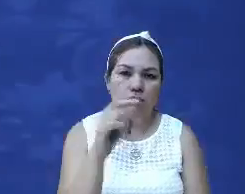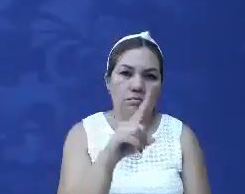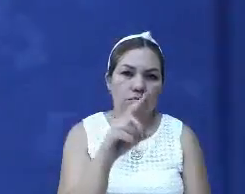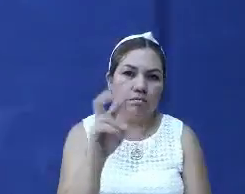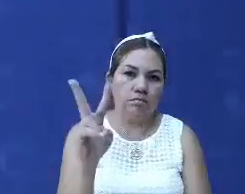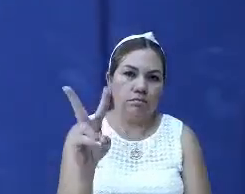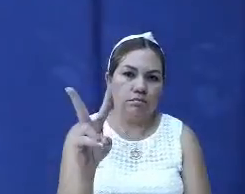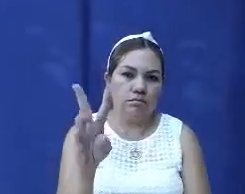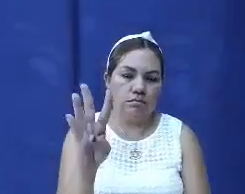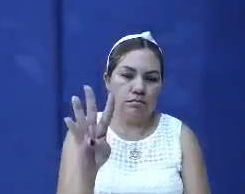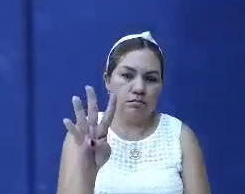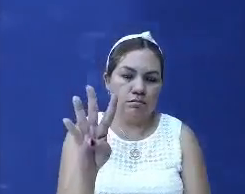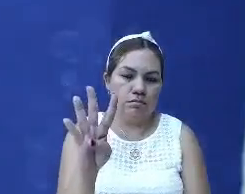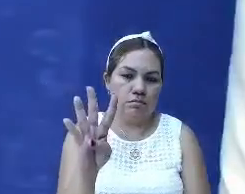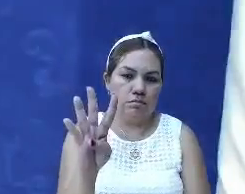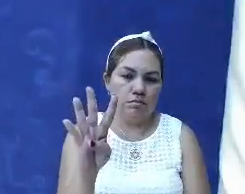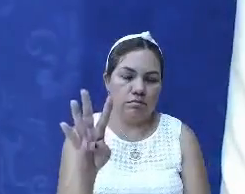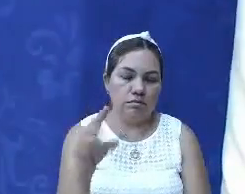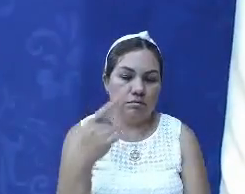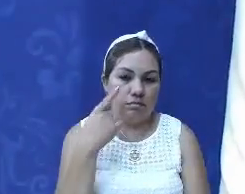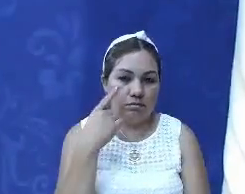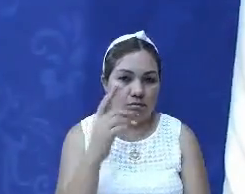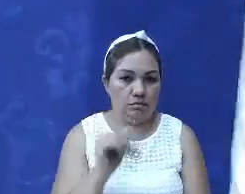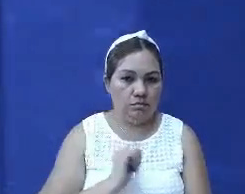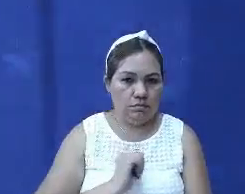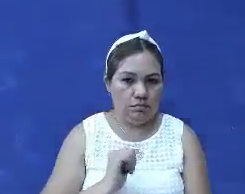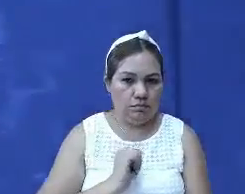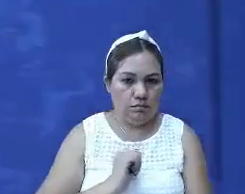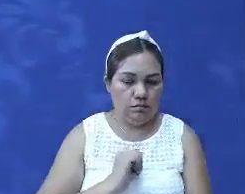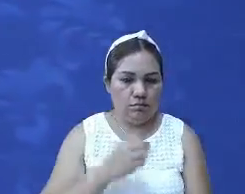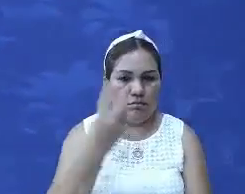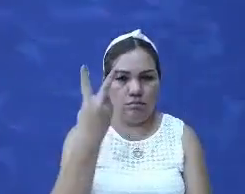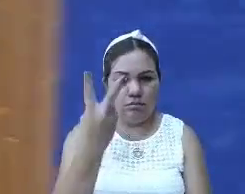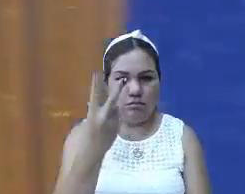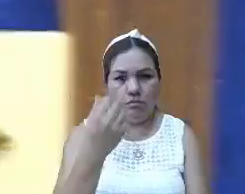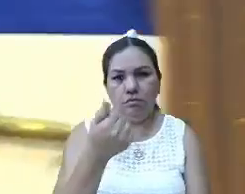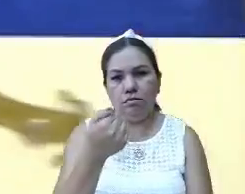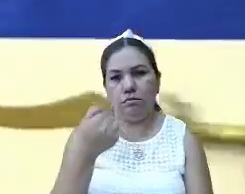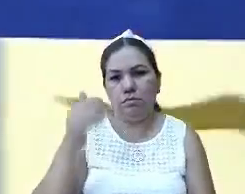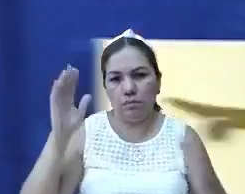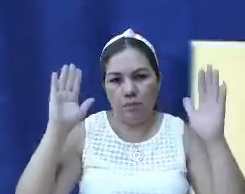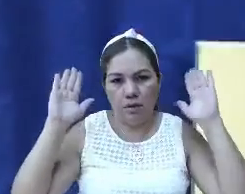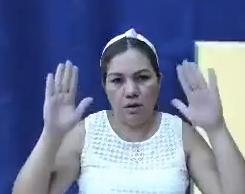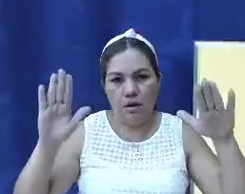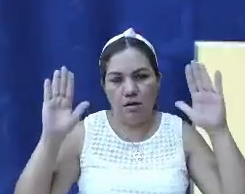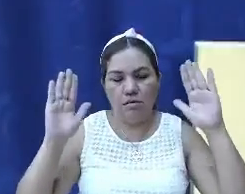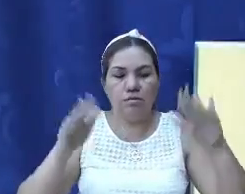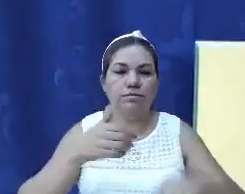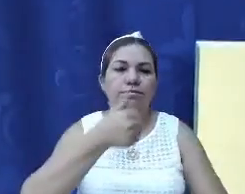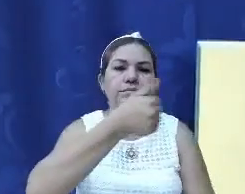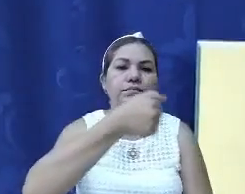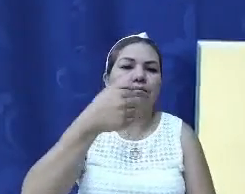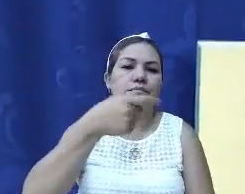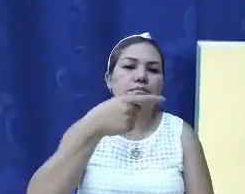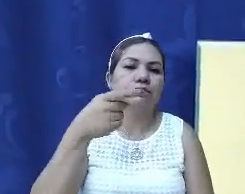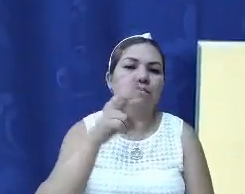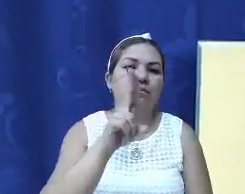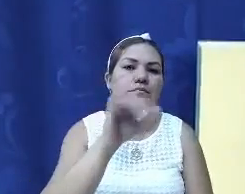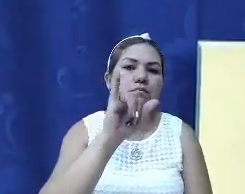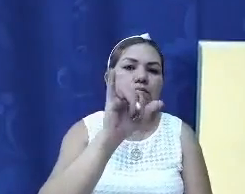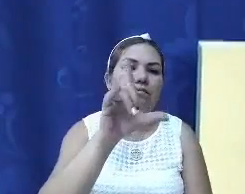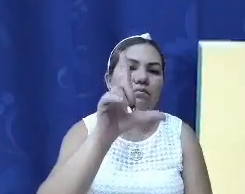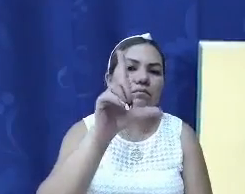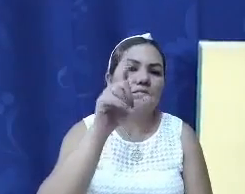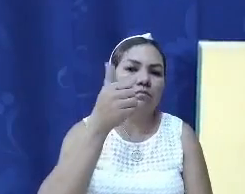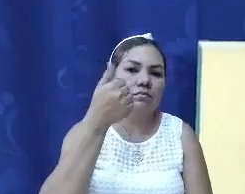águila para que volase delante de la serpiente al desierto, al lugar donde es sustentada por un tiempo y